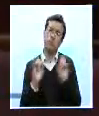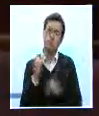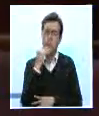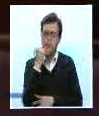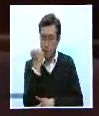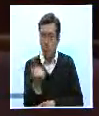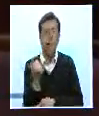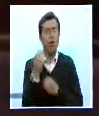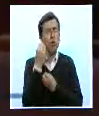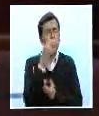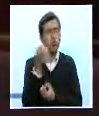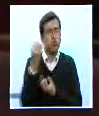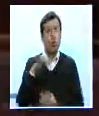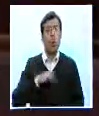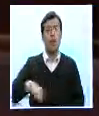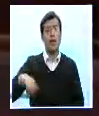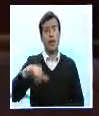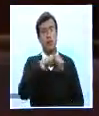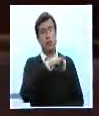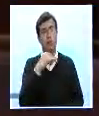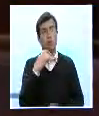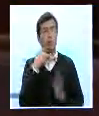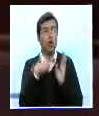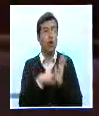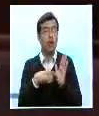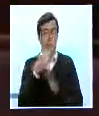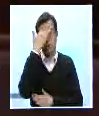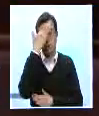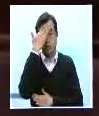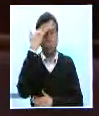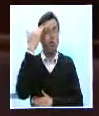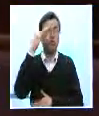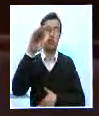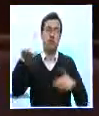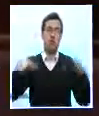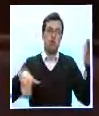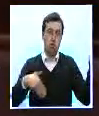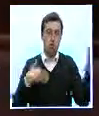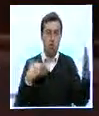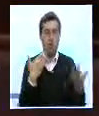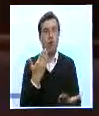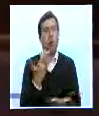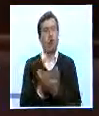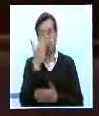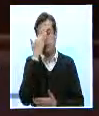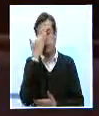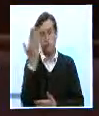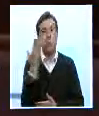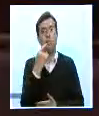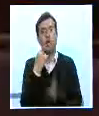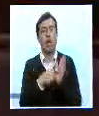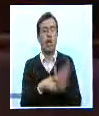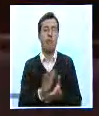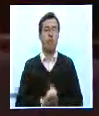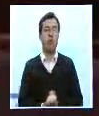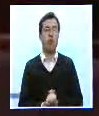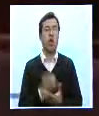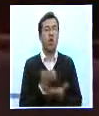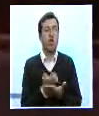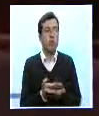de difusión y de democratización porque para nadie es oculto de que a través de mecanismos económicos de